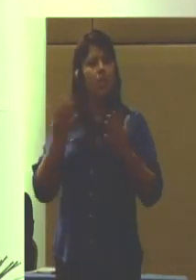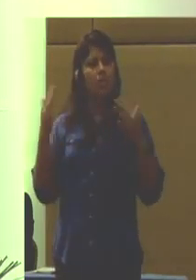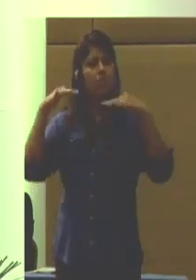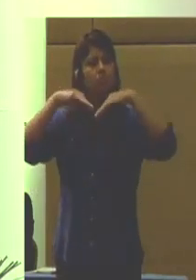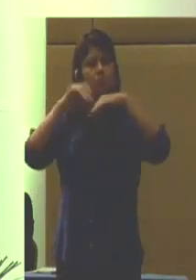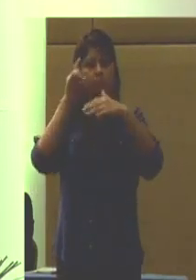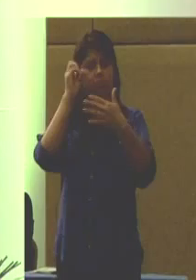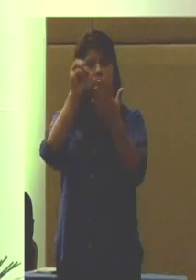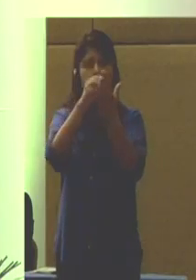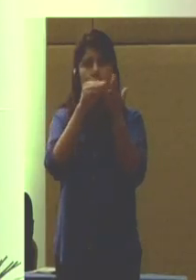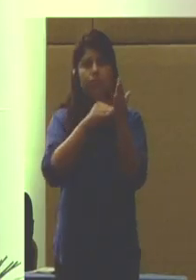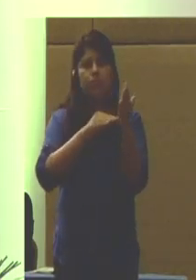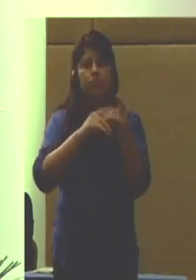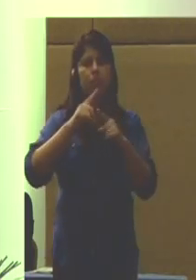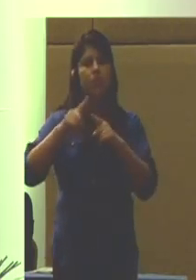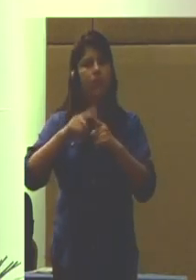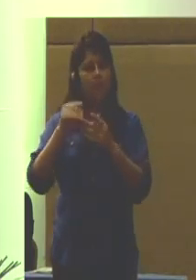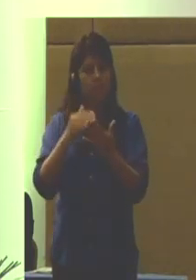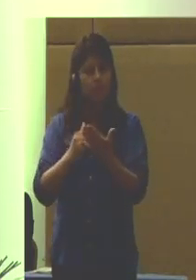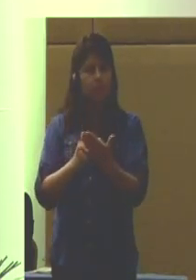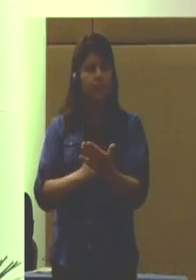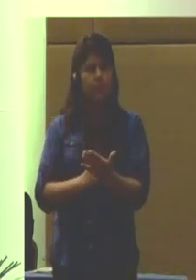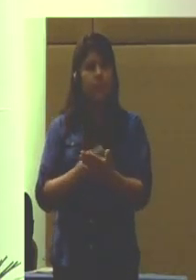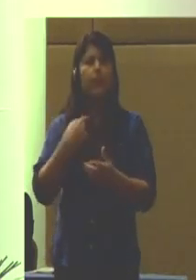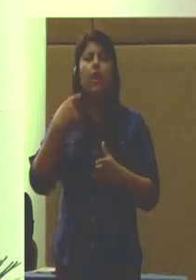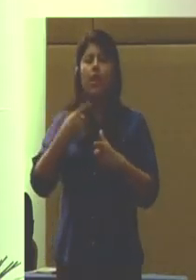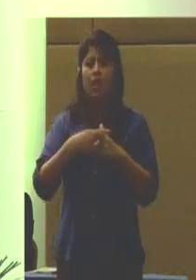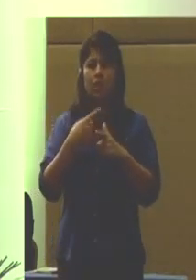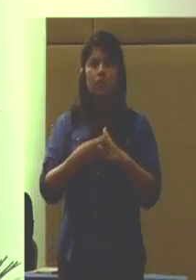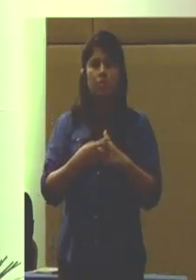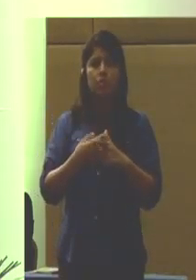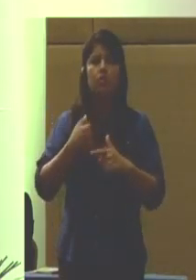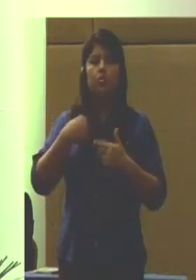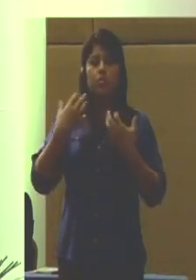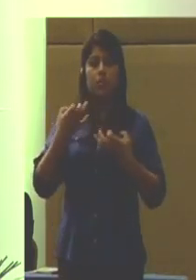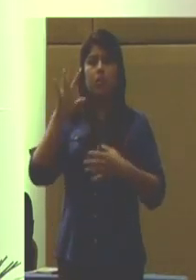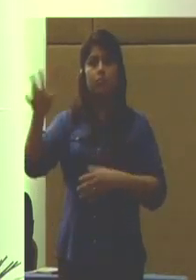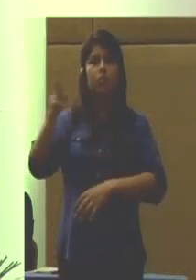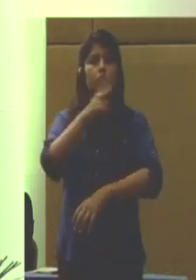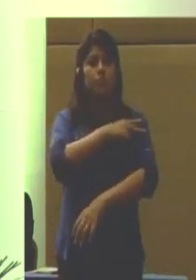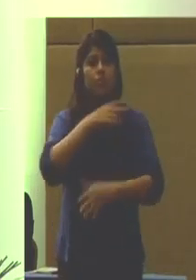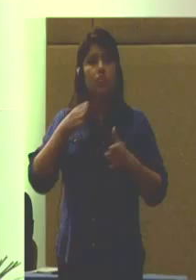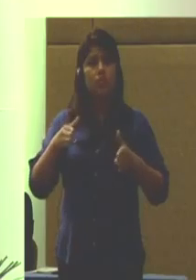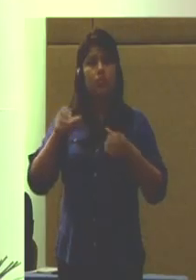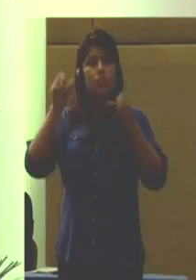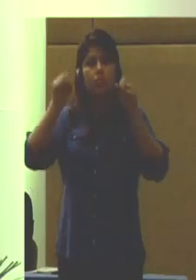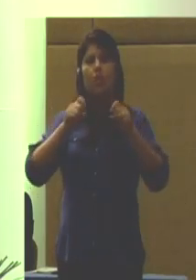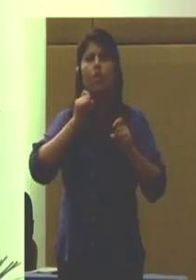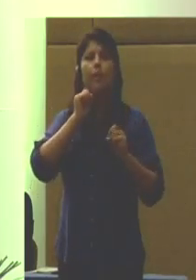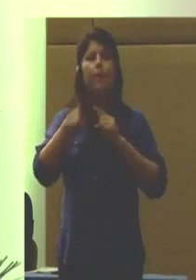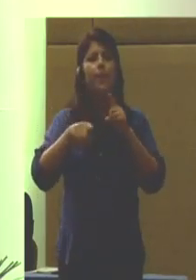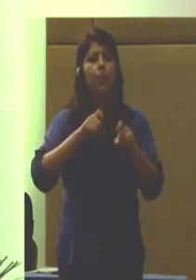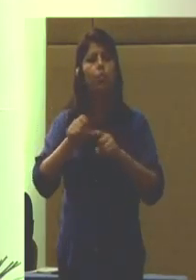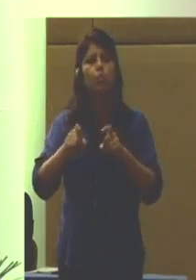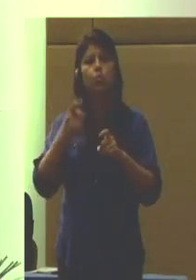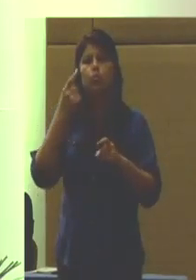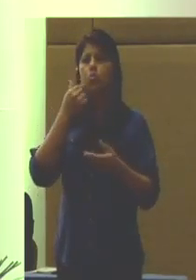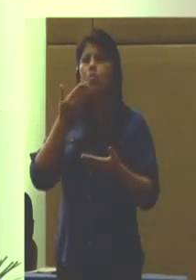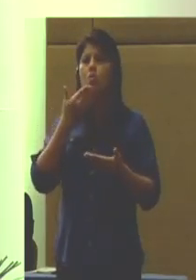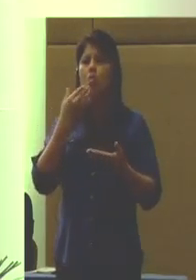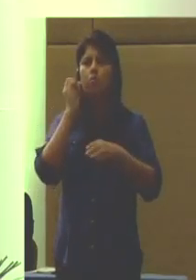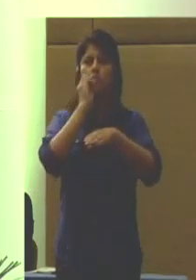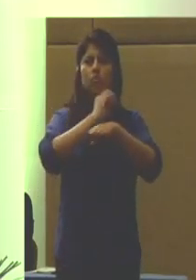en estos periódicos. Y entonces esos profesores harán preguntas, orientarán, de tal manera